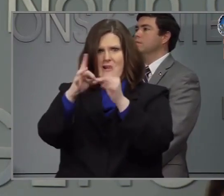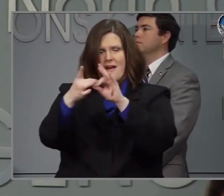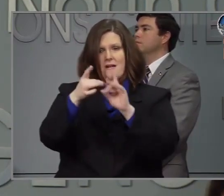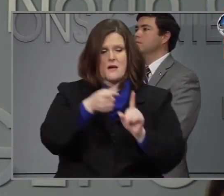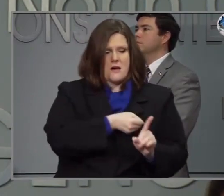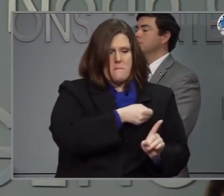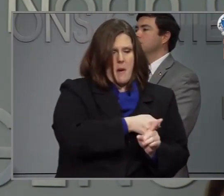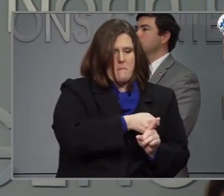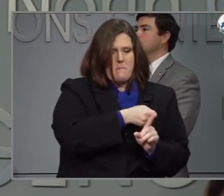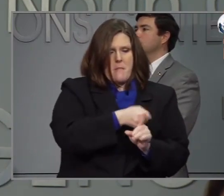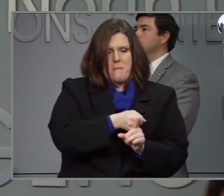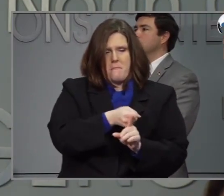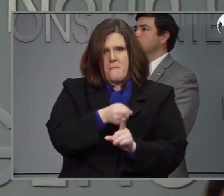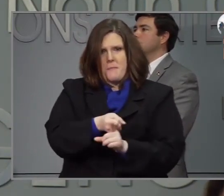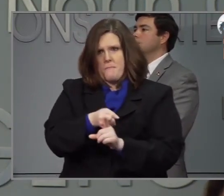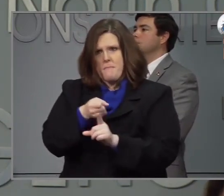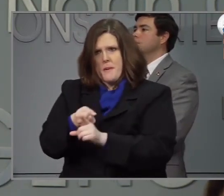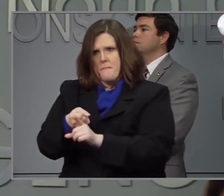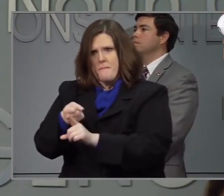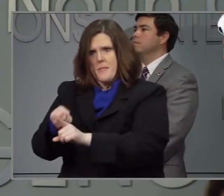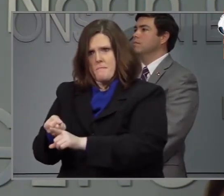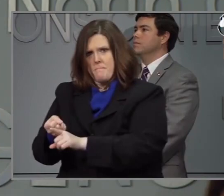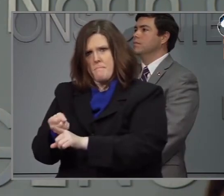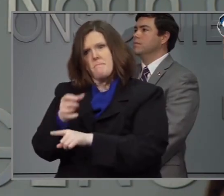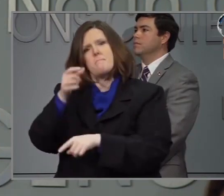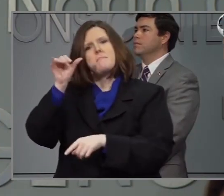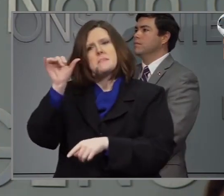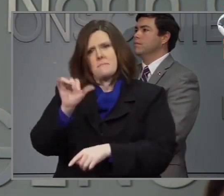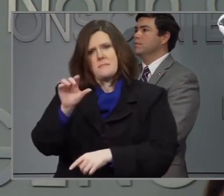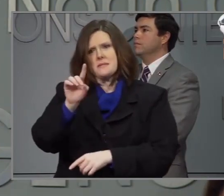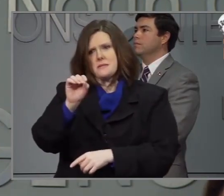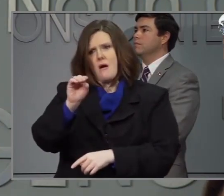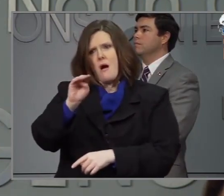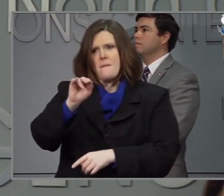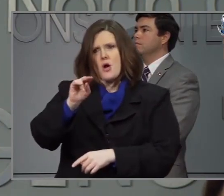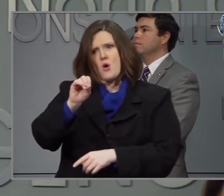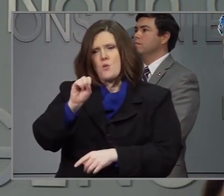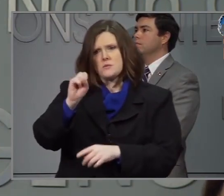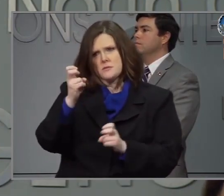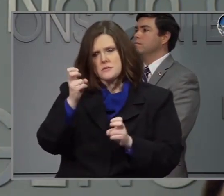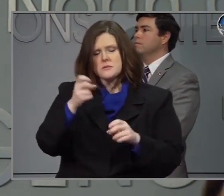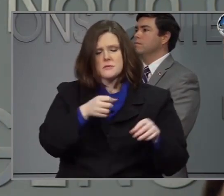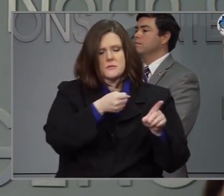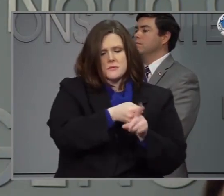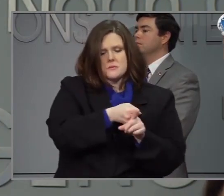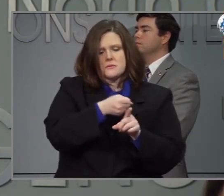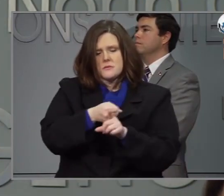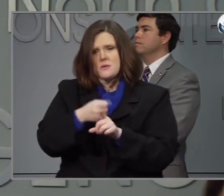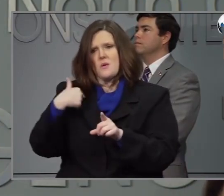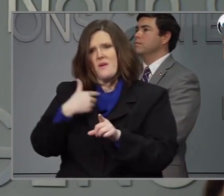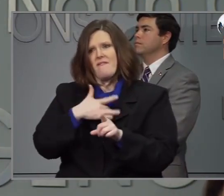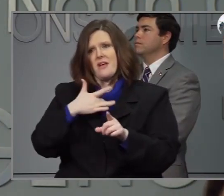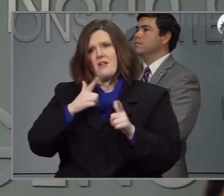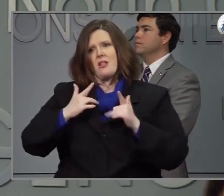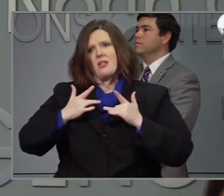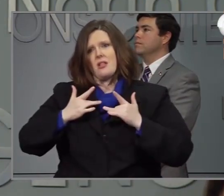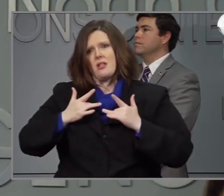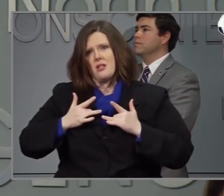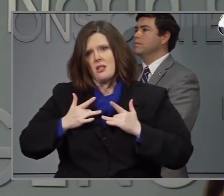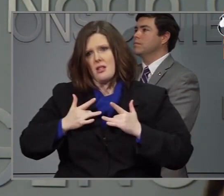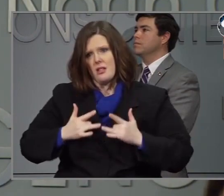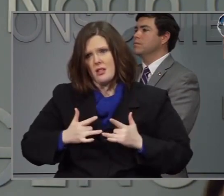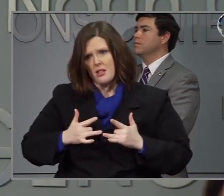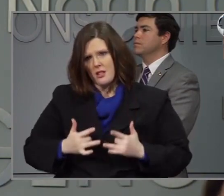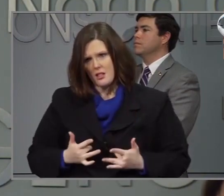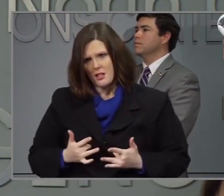conforme se han ido cayendo estos domino's uno por uno ha decaído nuestro de espíritu pero yo